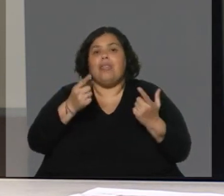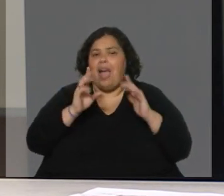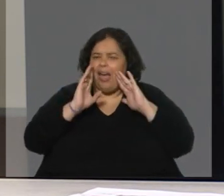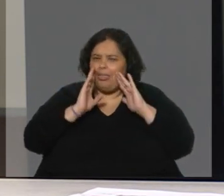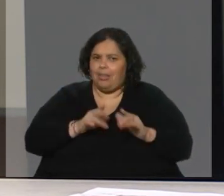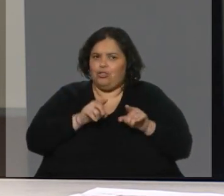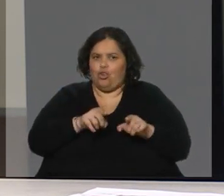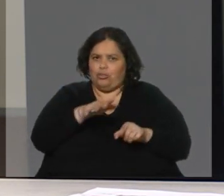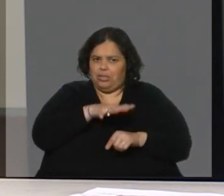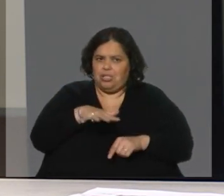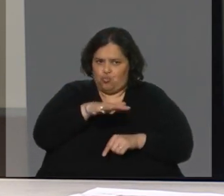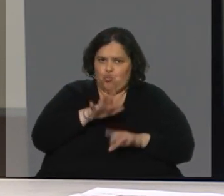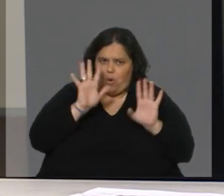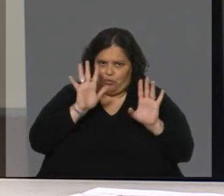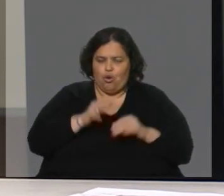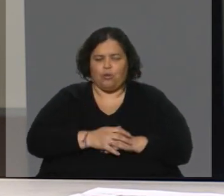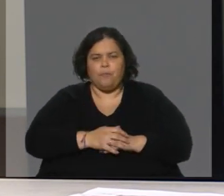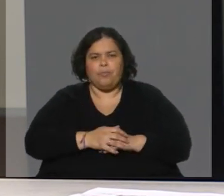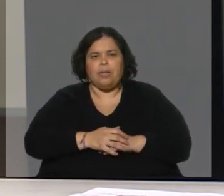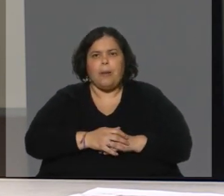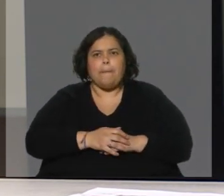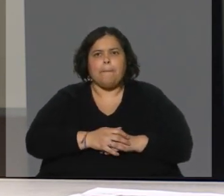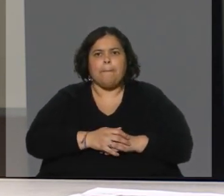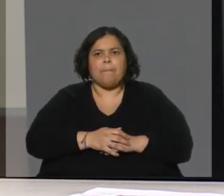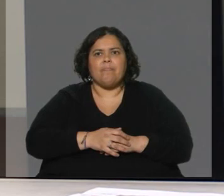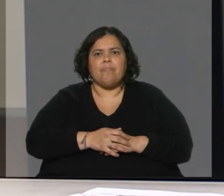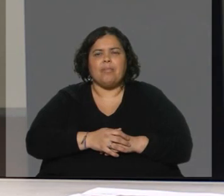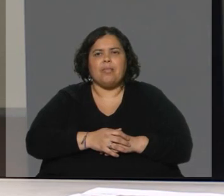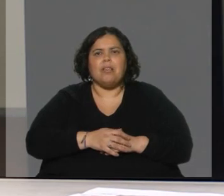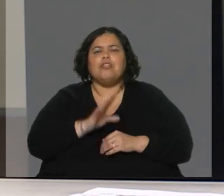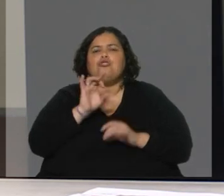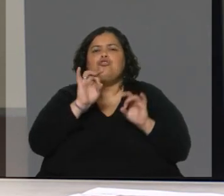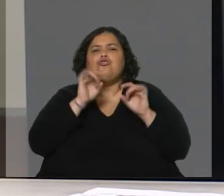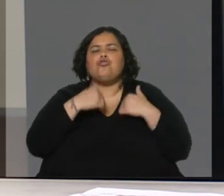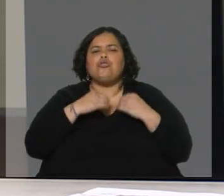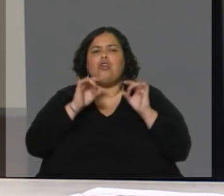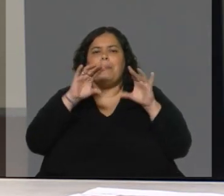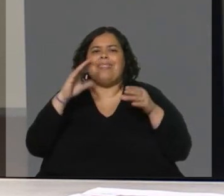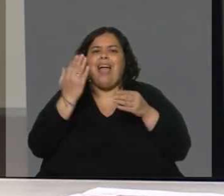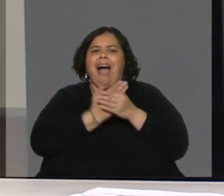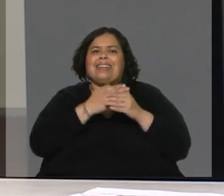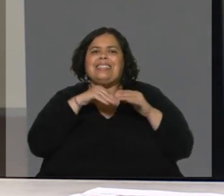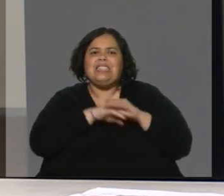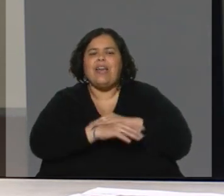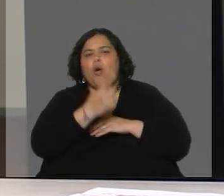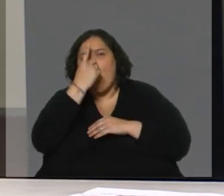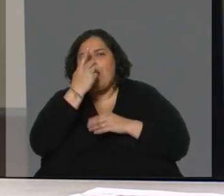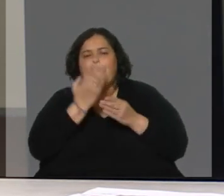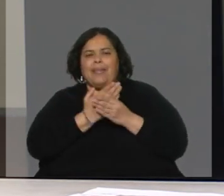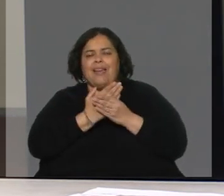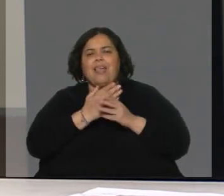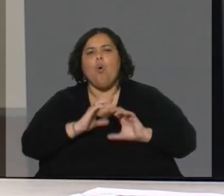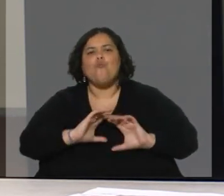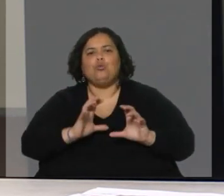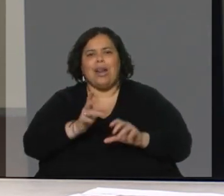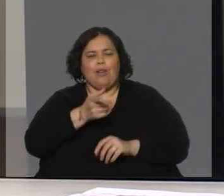atención mientras mientras estuve acaso Supongo que ahora sigue abierto Yo no llevé solo una un expediente con respecto a un funcionario policial